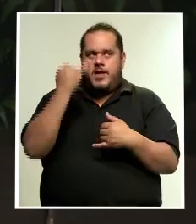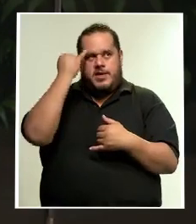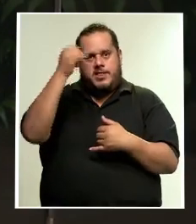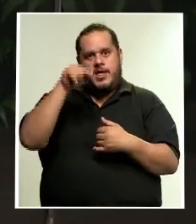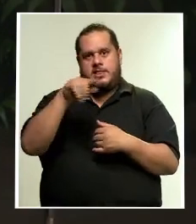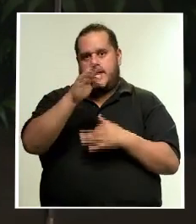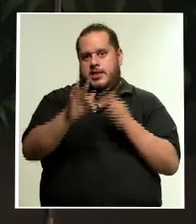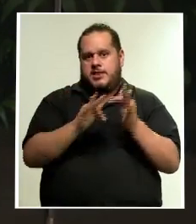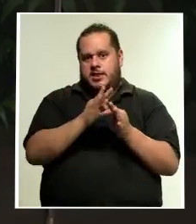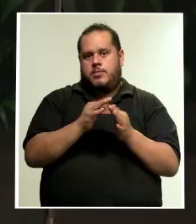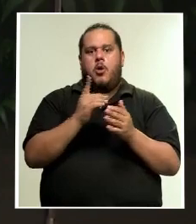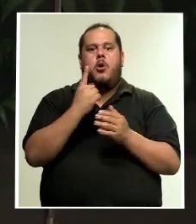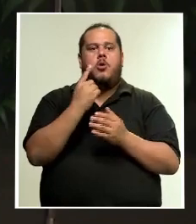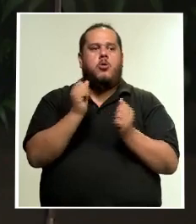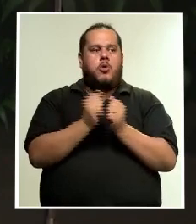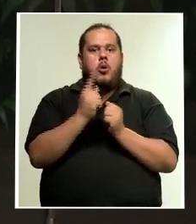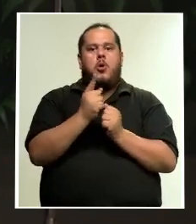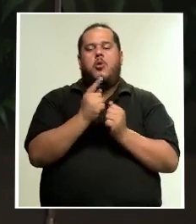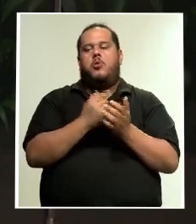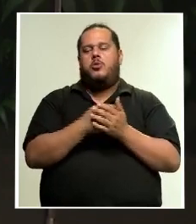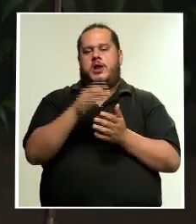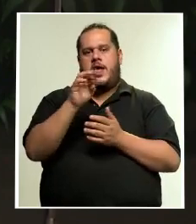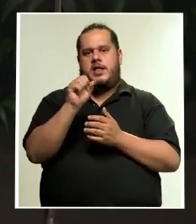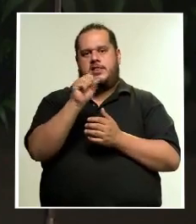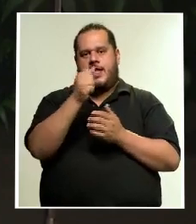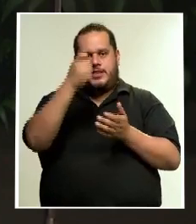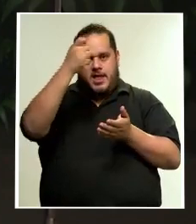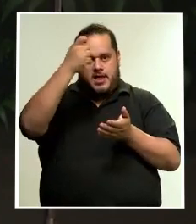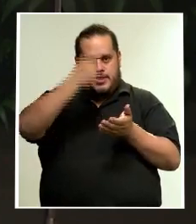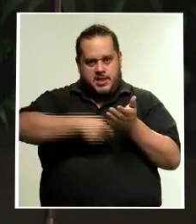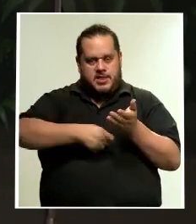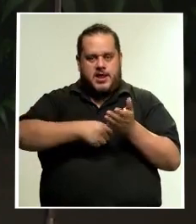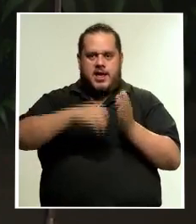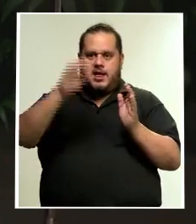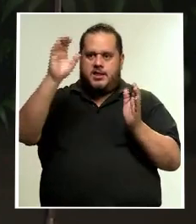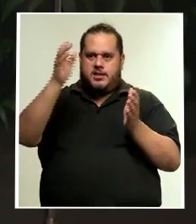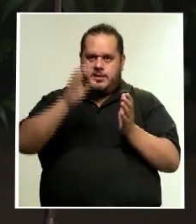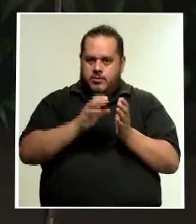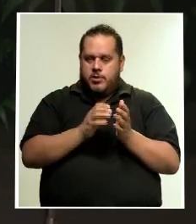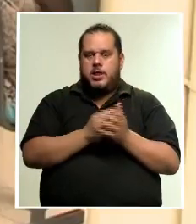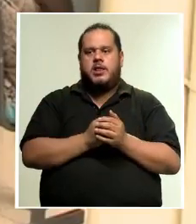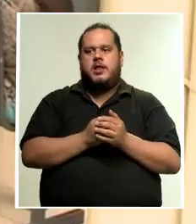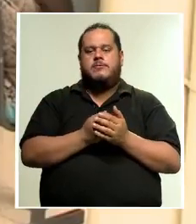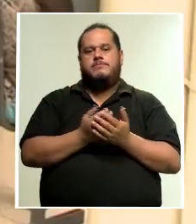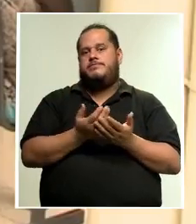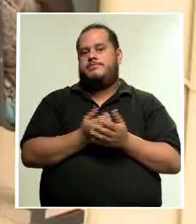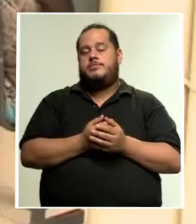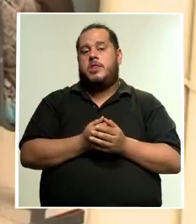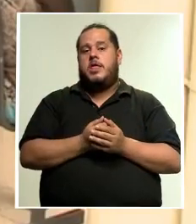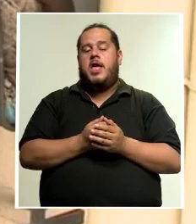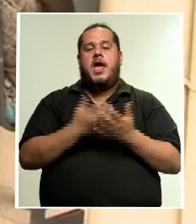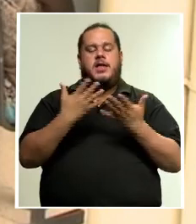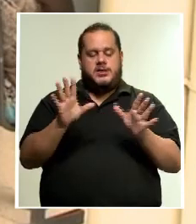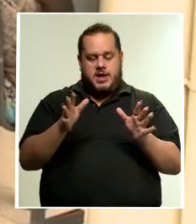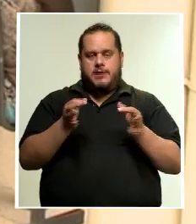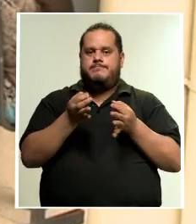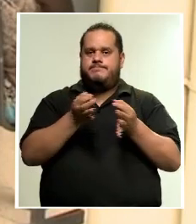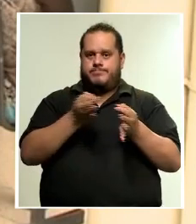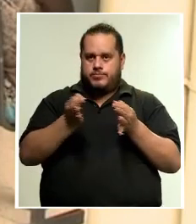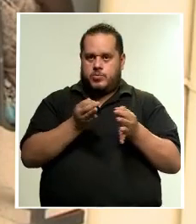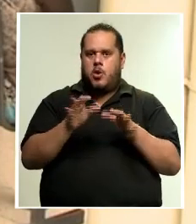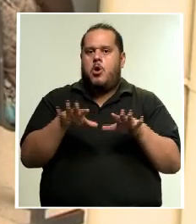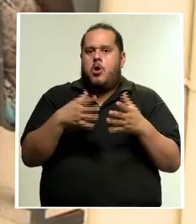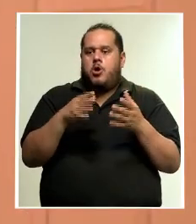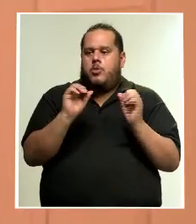una tasa de interés especial, incluso con fondos no reembolsables. Díaz explicó además cómo es